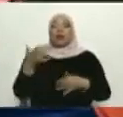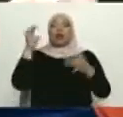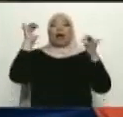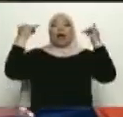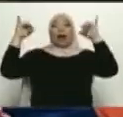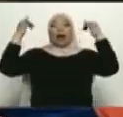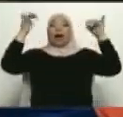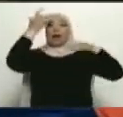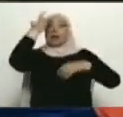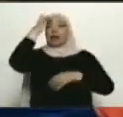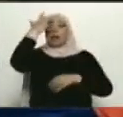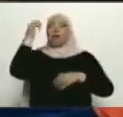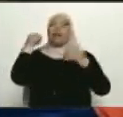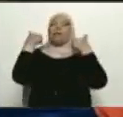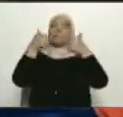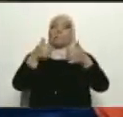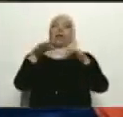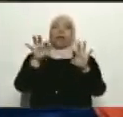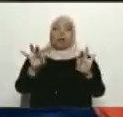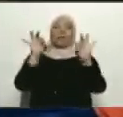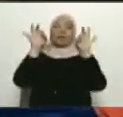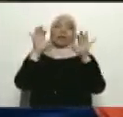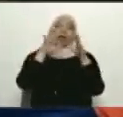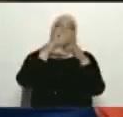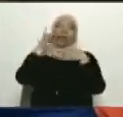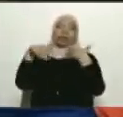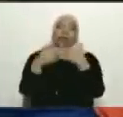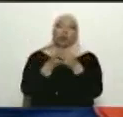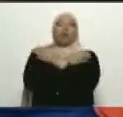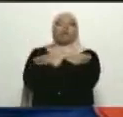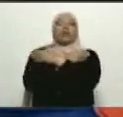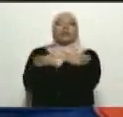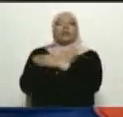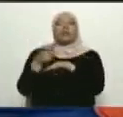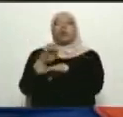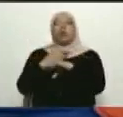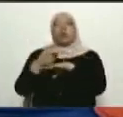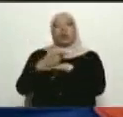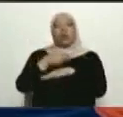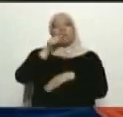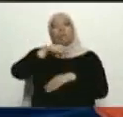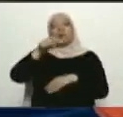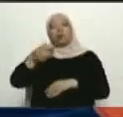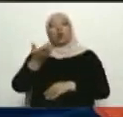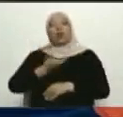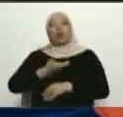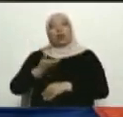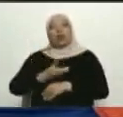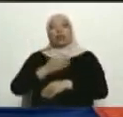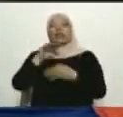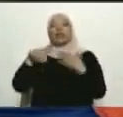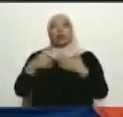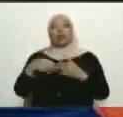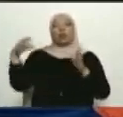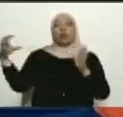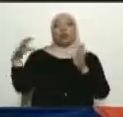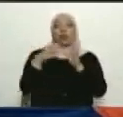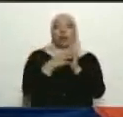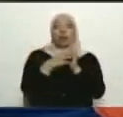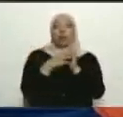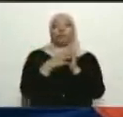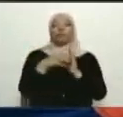y con ellos almirantes vaya nuestra felicitación a los gobernadores a las gobernadoras alcaldes y alcaldesa por el extraordinario